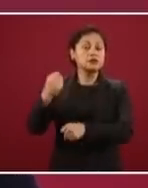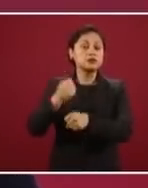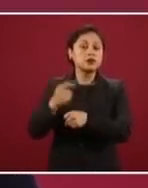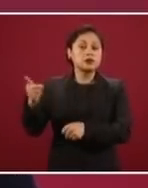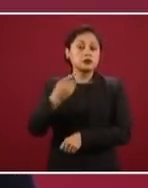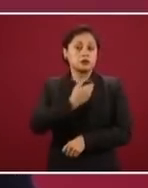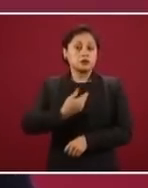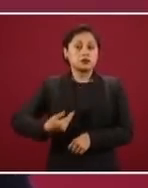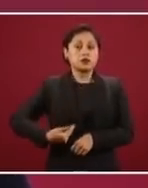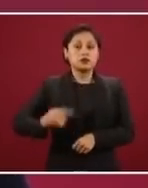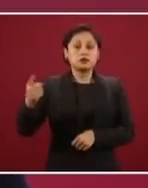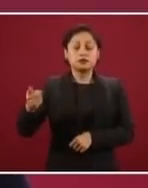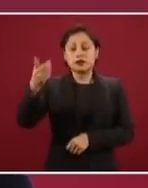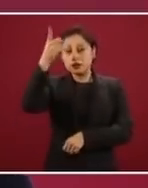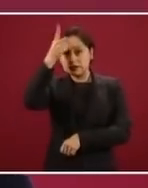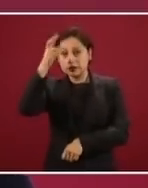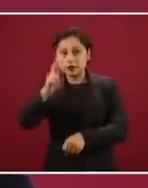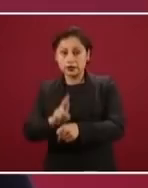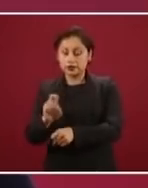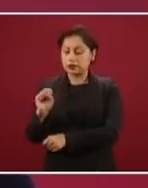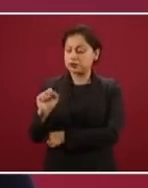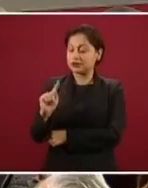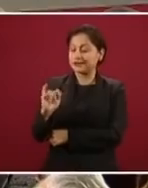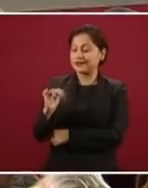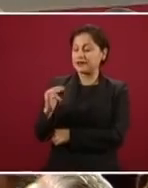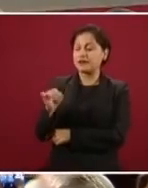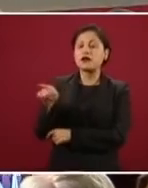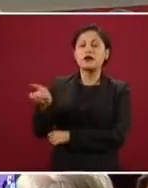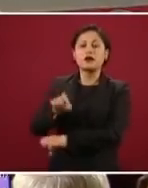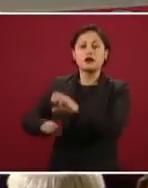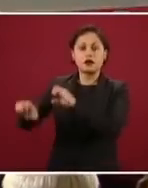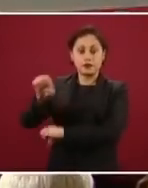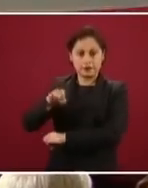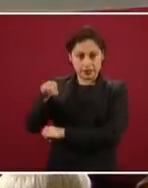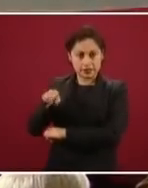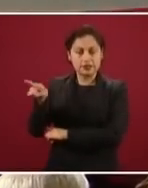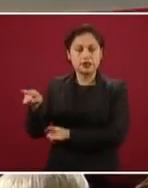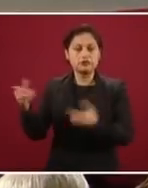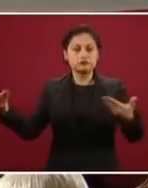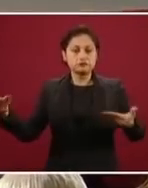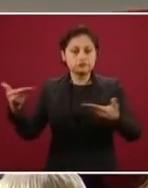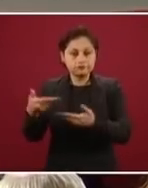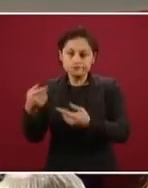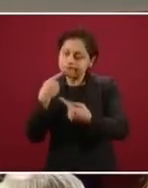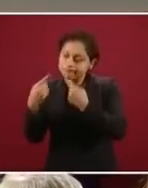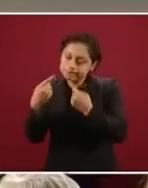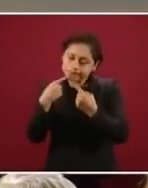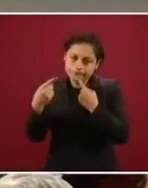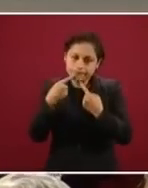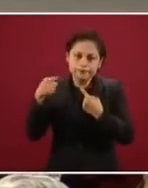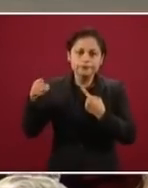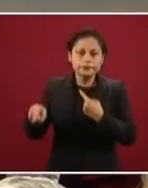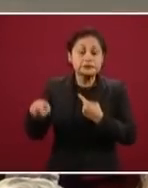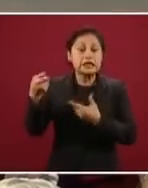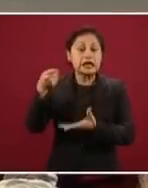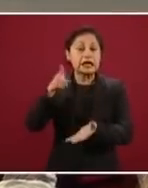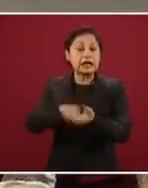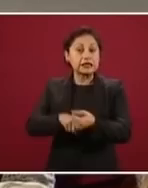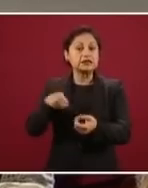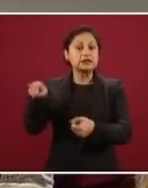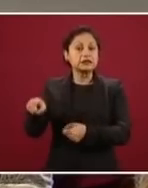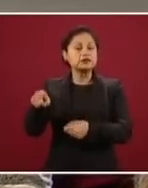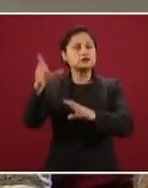ejecutivo de microsoft satya nadella en dicho diálogo hubo coincidencias con las principales líneas